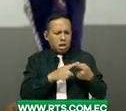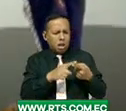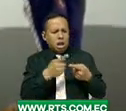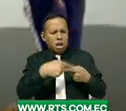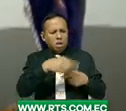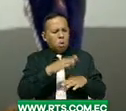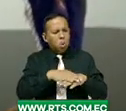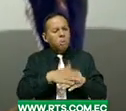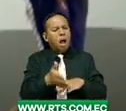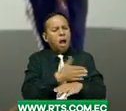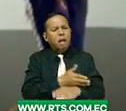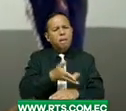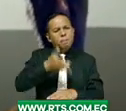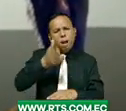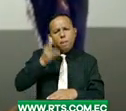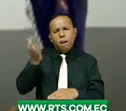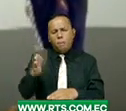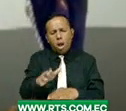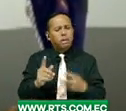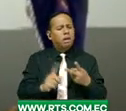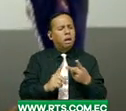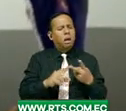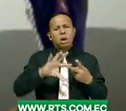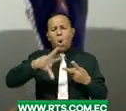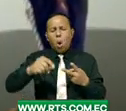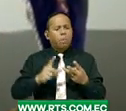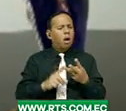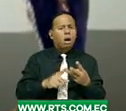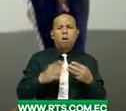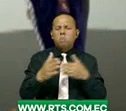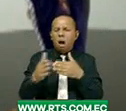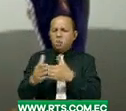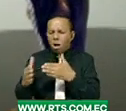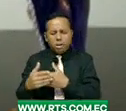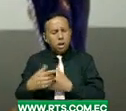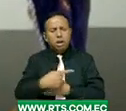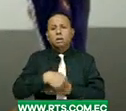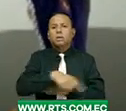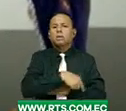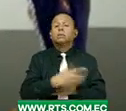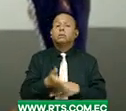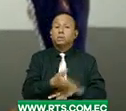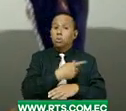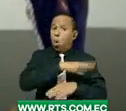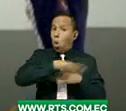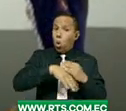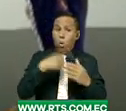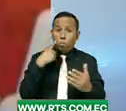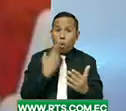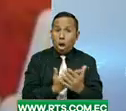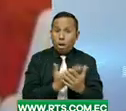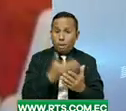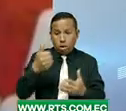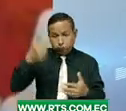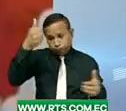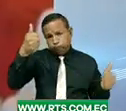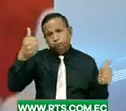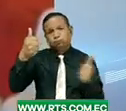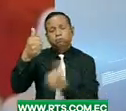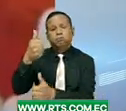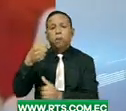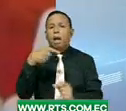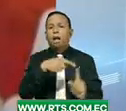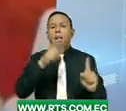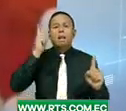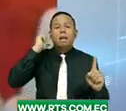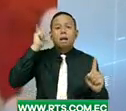El ciudadano y los indicios fueron puestos a órdenes de la autoridad competente. El presunto cabecilla de la